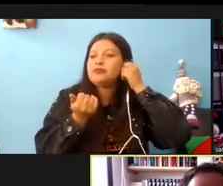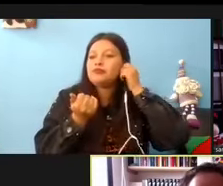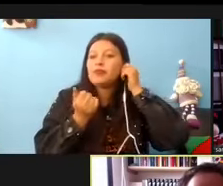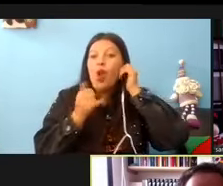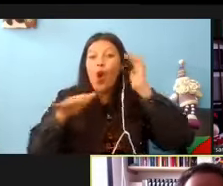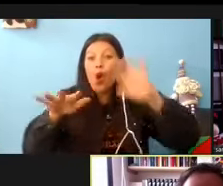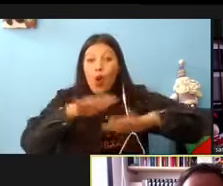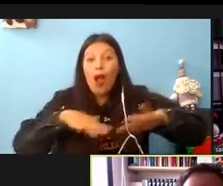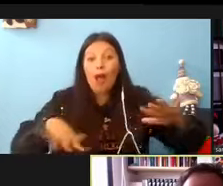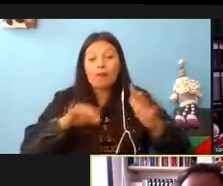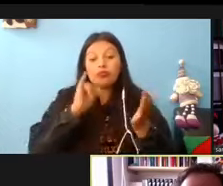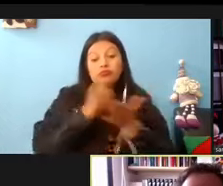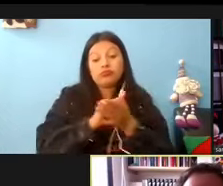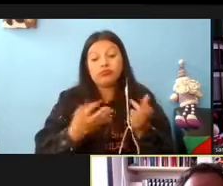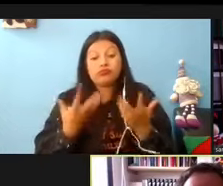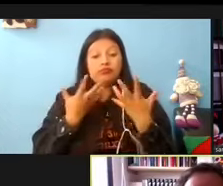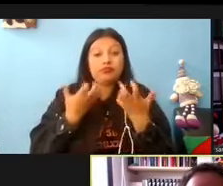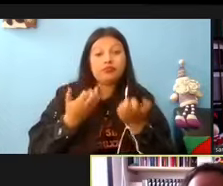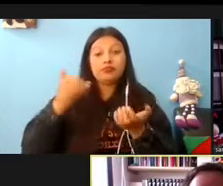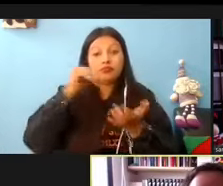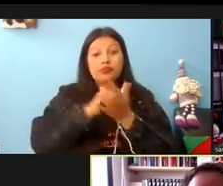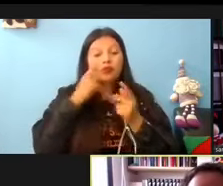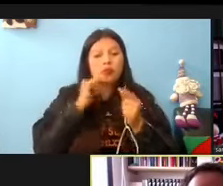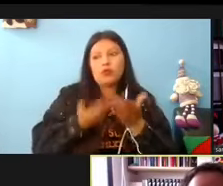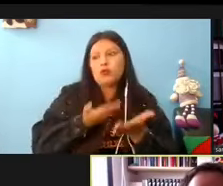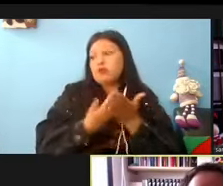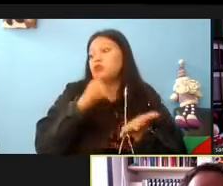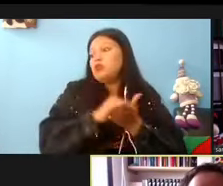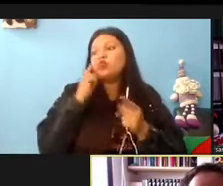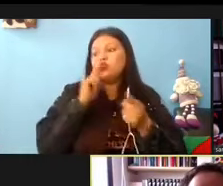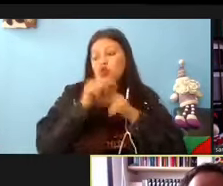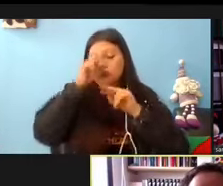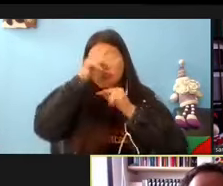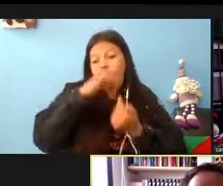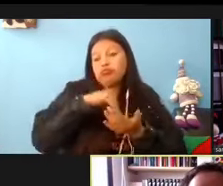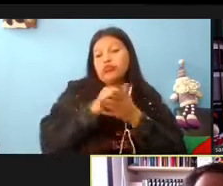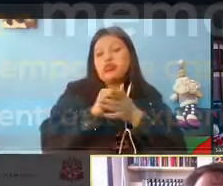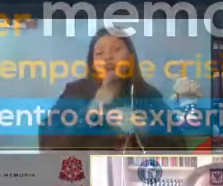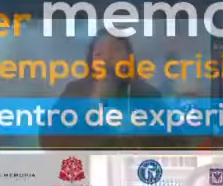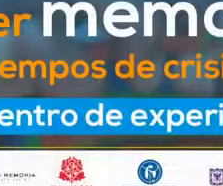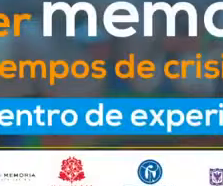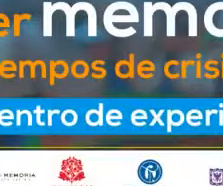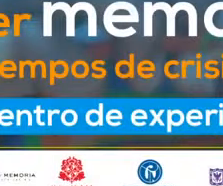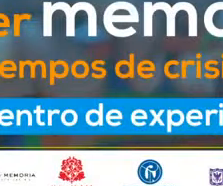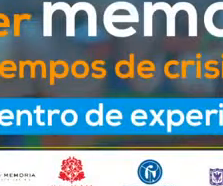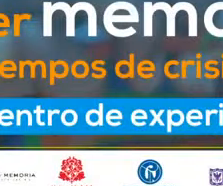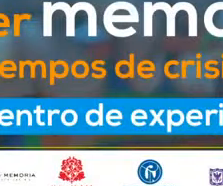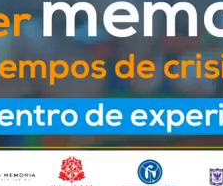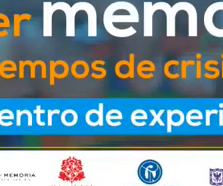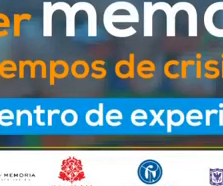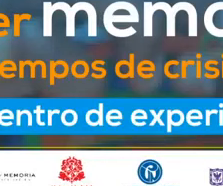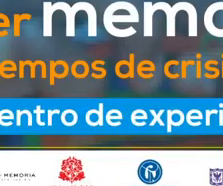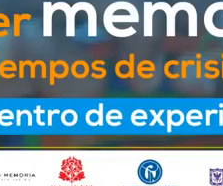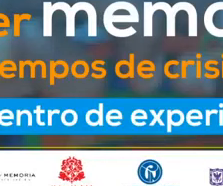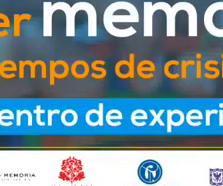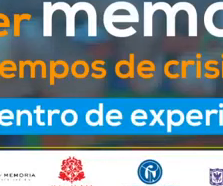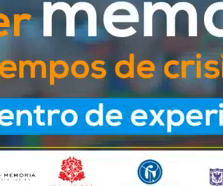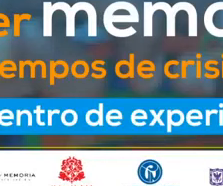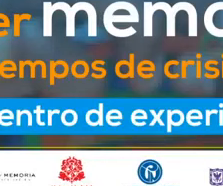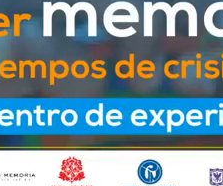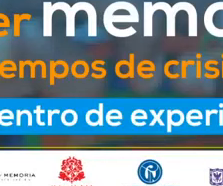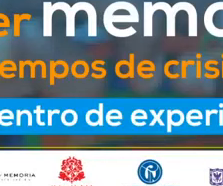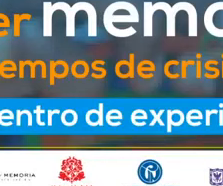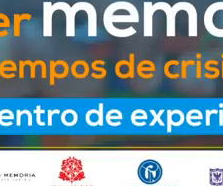quiere establecer ciertas narrativas sobre el pasado, compuesta con algunos recuerdos, pero también con unos